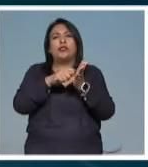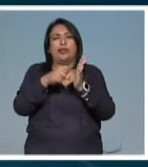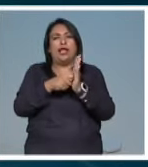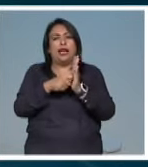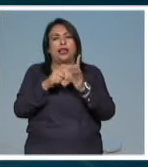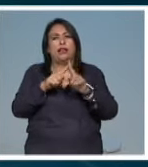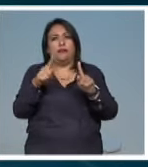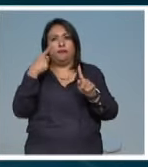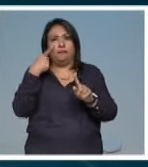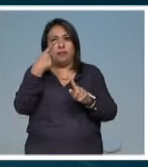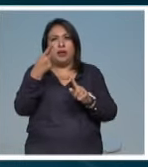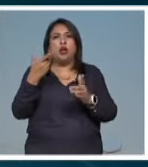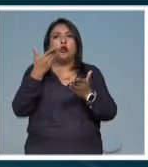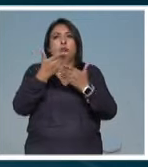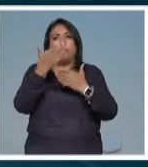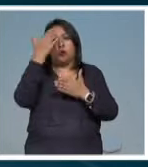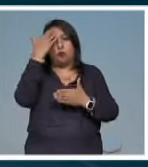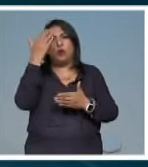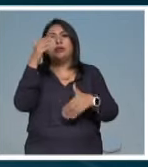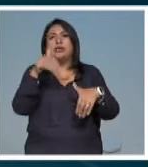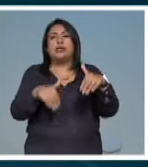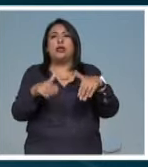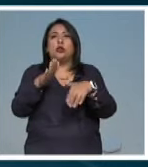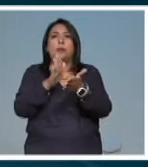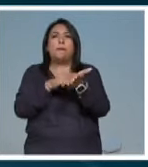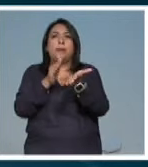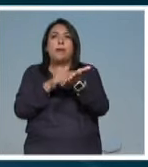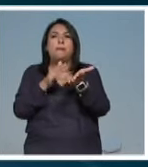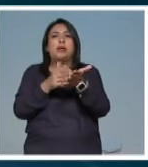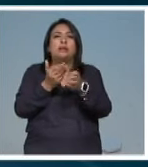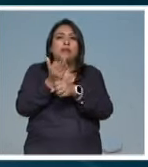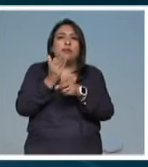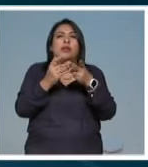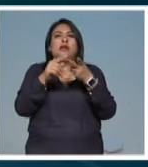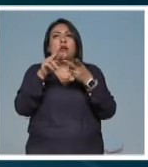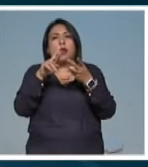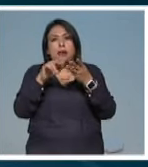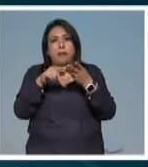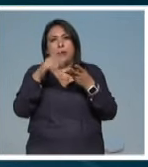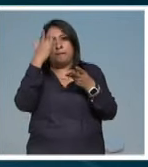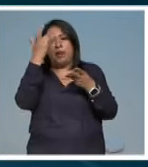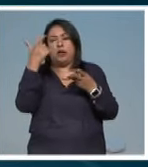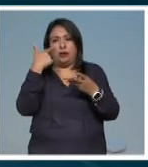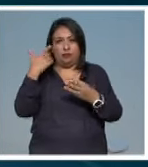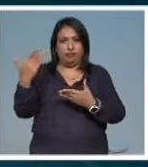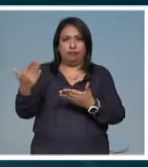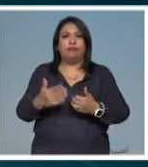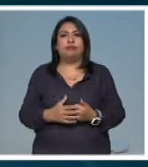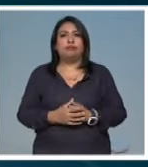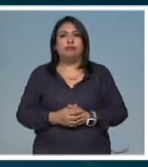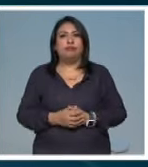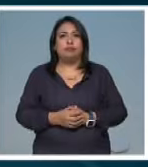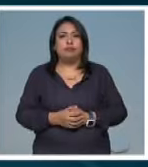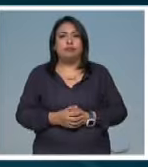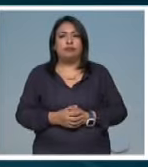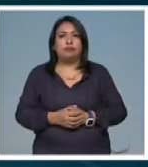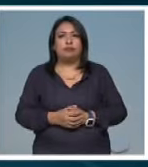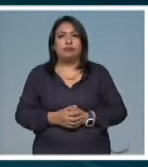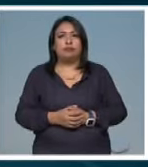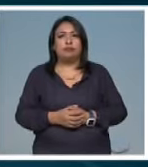a conocer esta propuesta de teatro de papel en la que el humor, el drama, la magia están presentes.